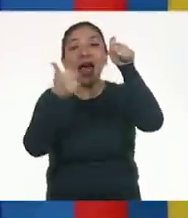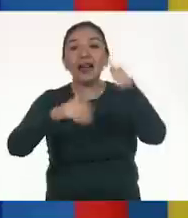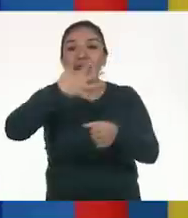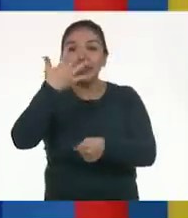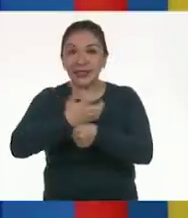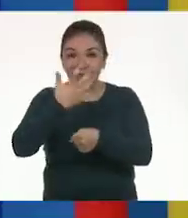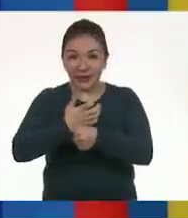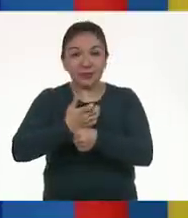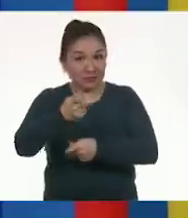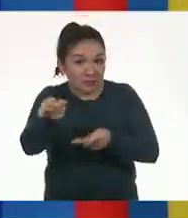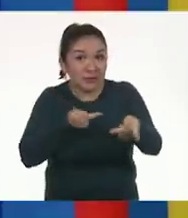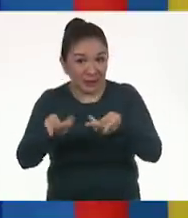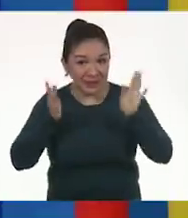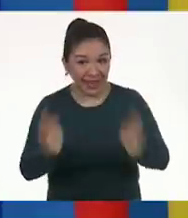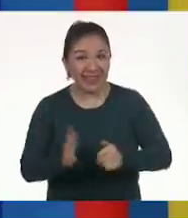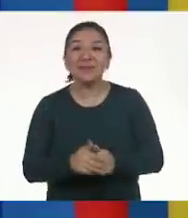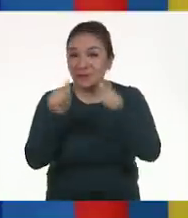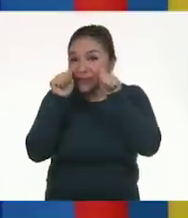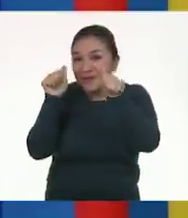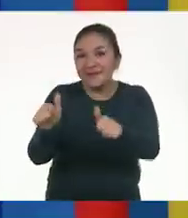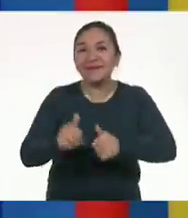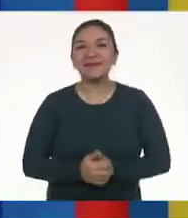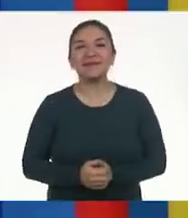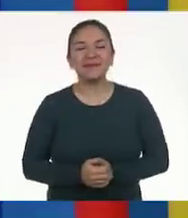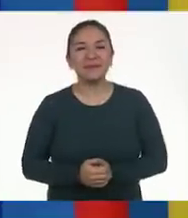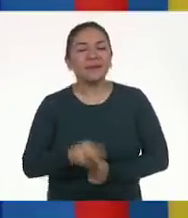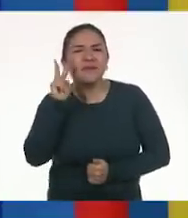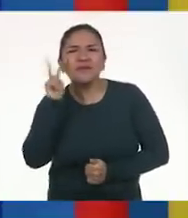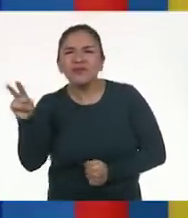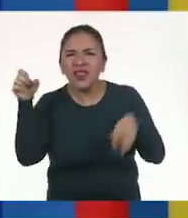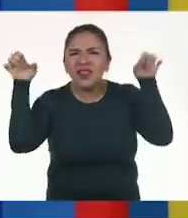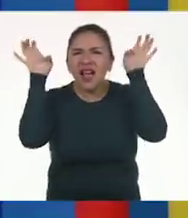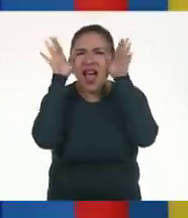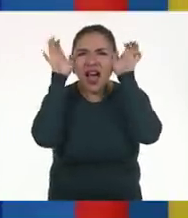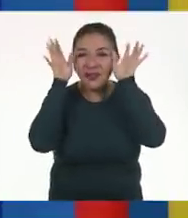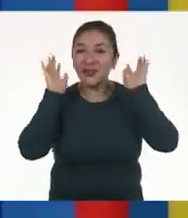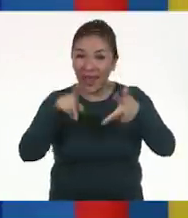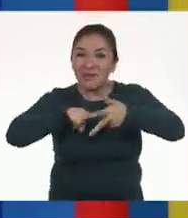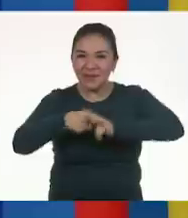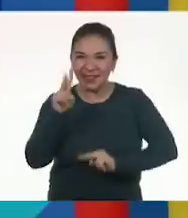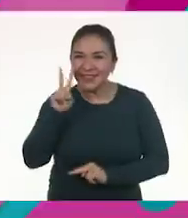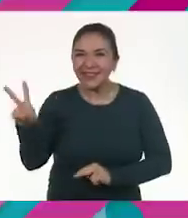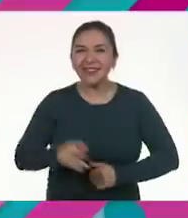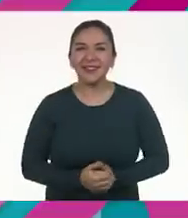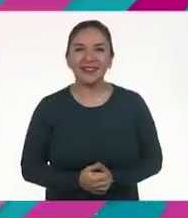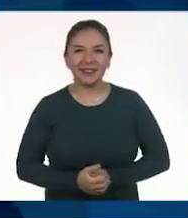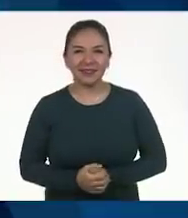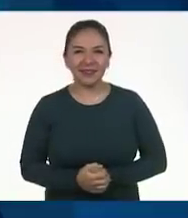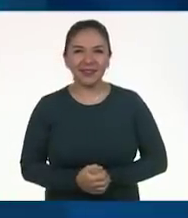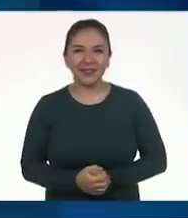grado. ¿Están listos? ¡Mucha atención! Vamos con Ajo Listo y comenzamos.